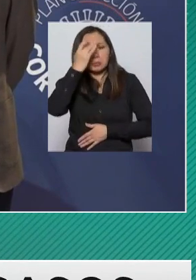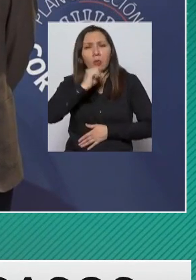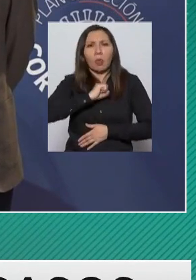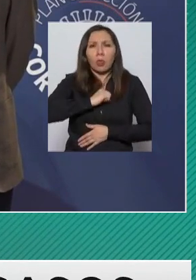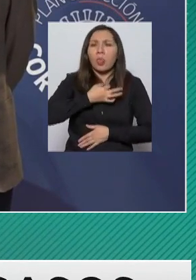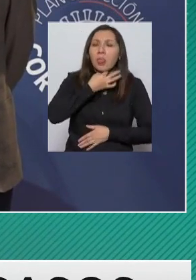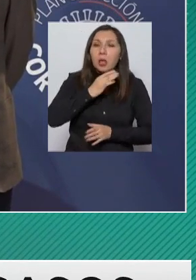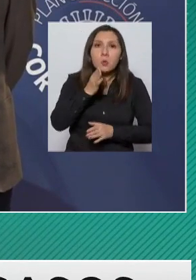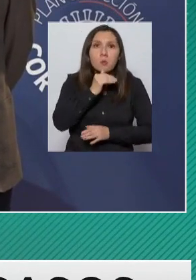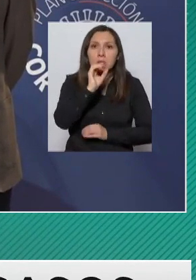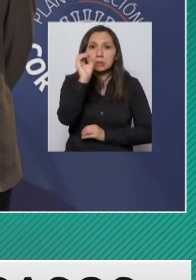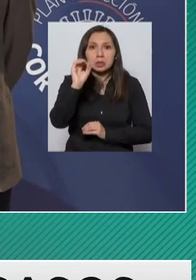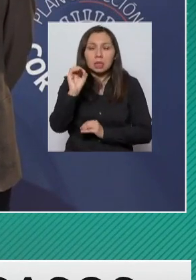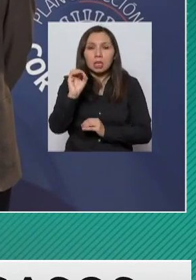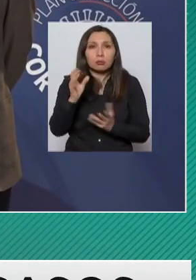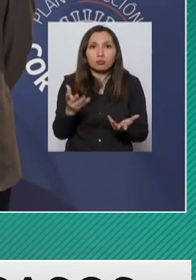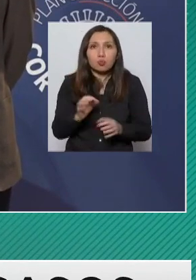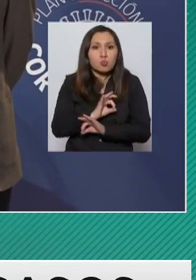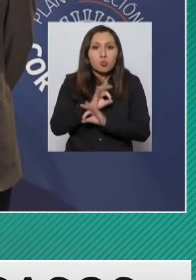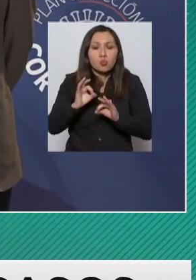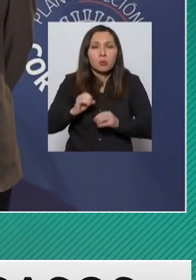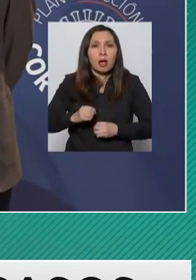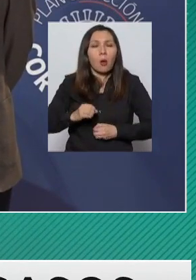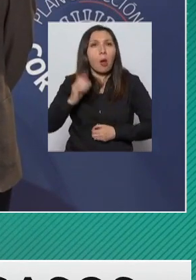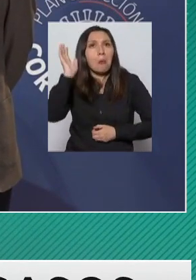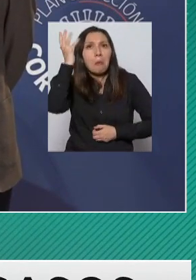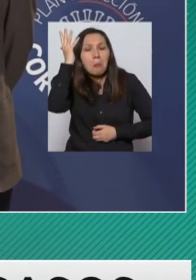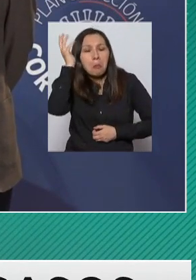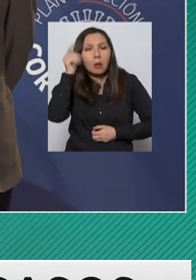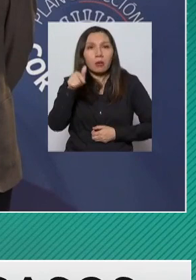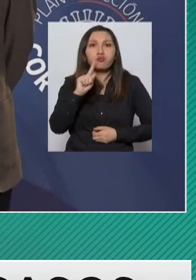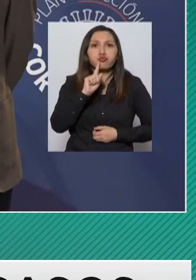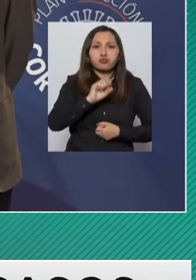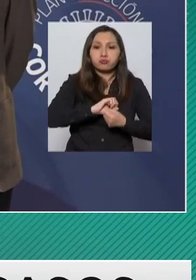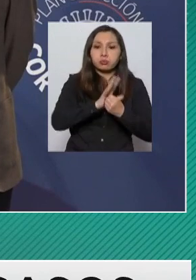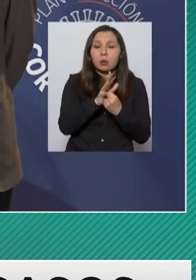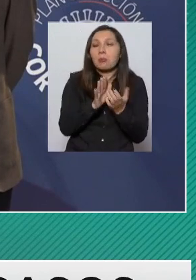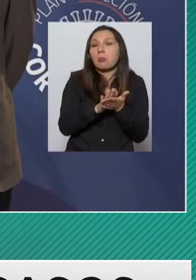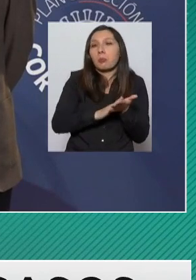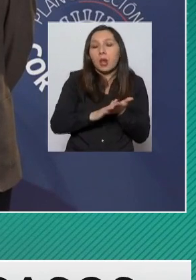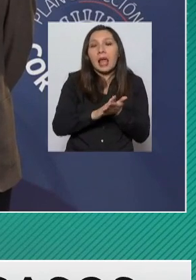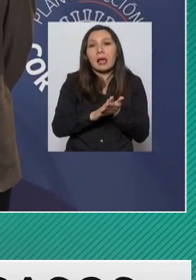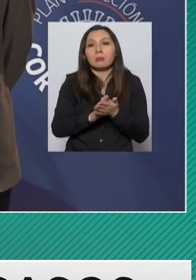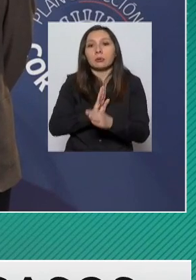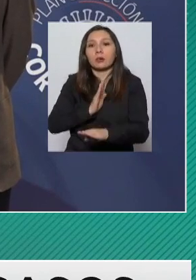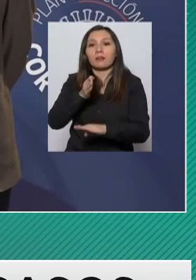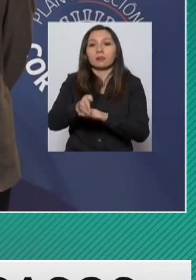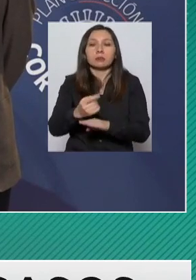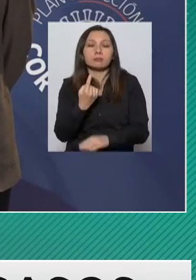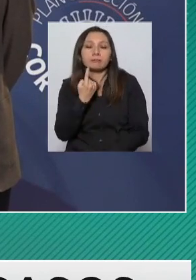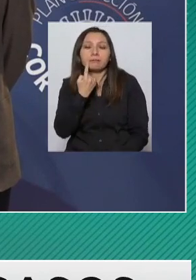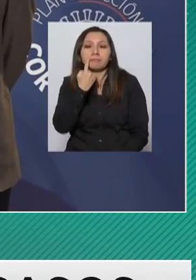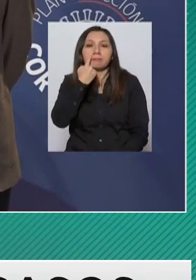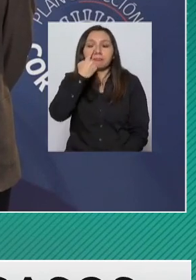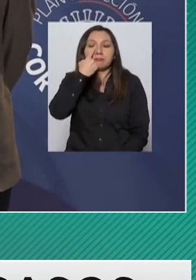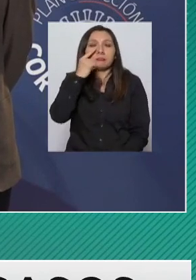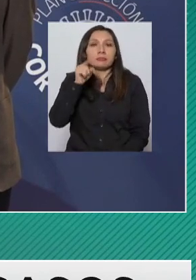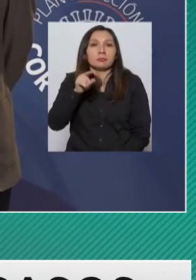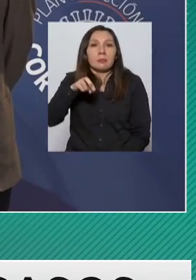y que se les ha encontrado la enfermedad porque por ejemplo se ha hecho un pcr